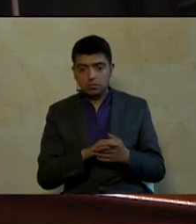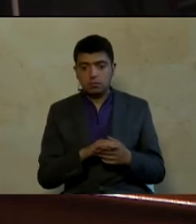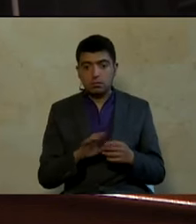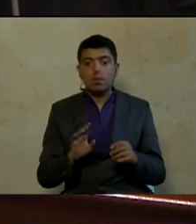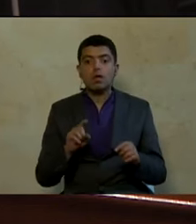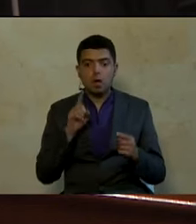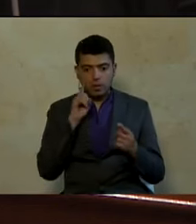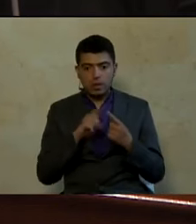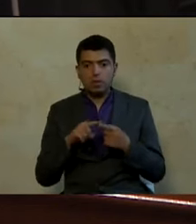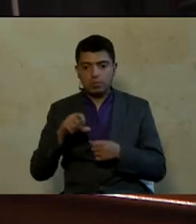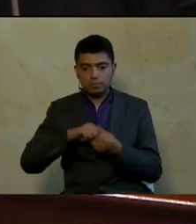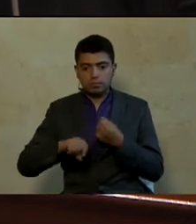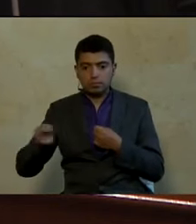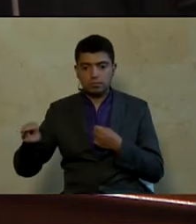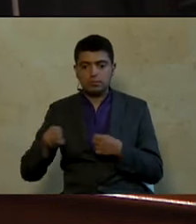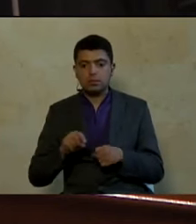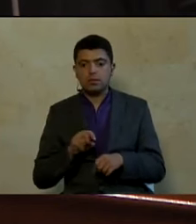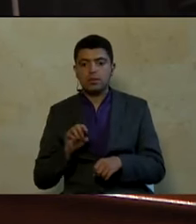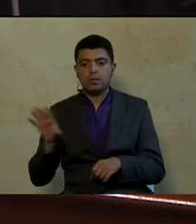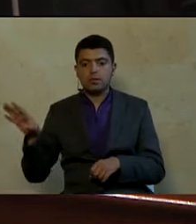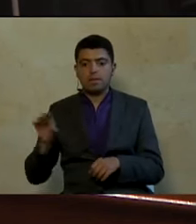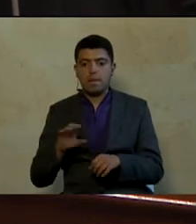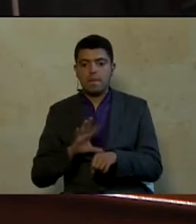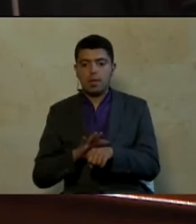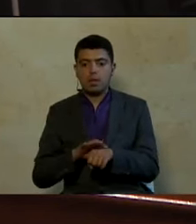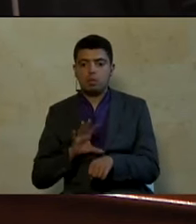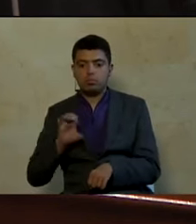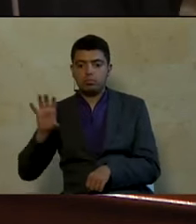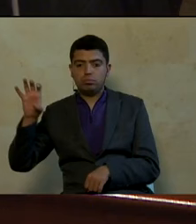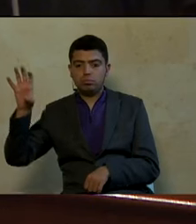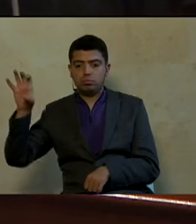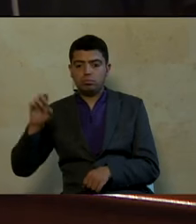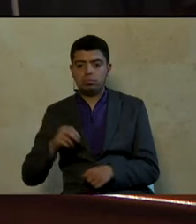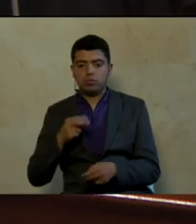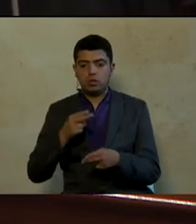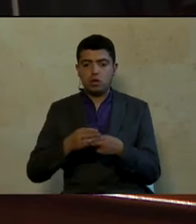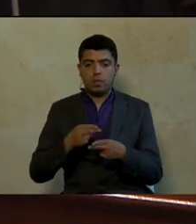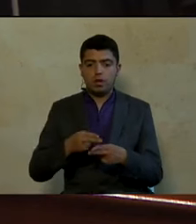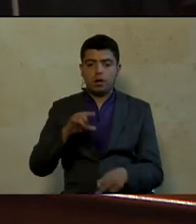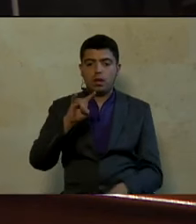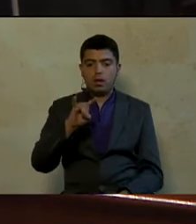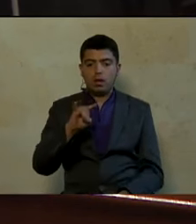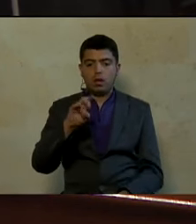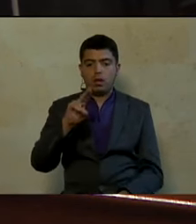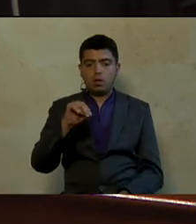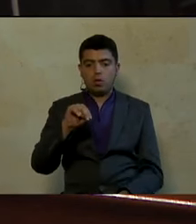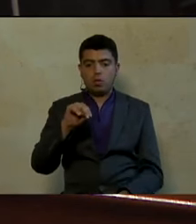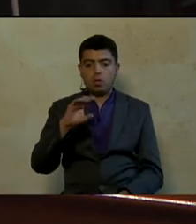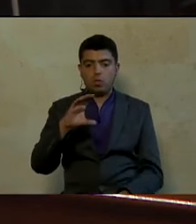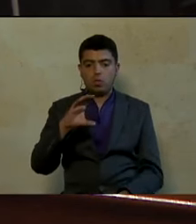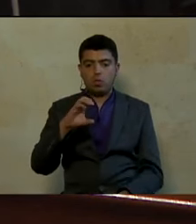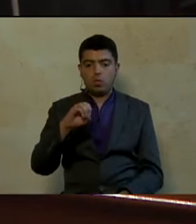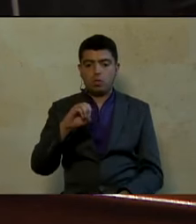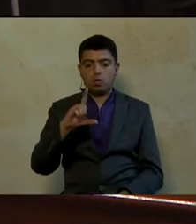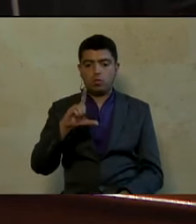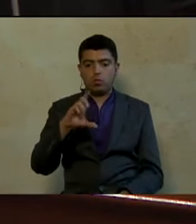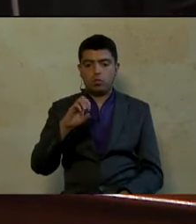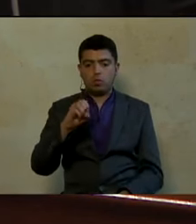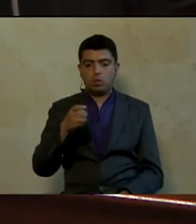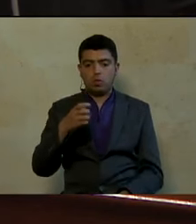oncólogos un especialista quien se ha calificado certificado tiene